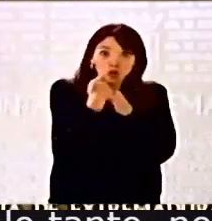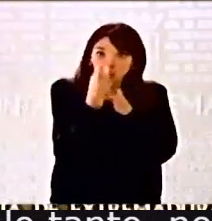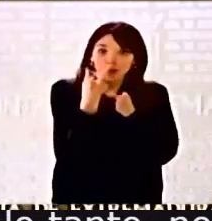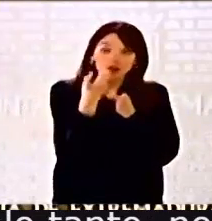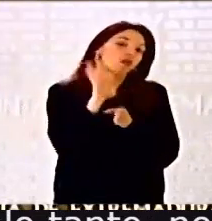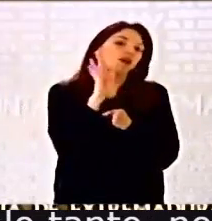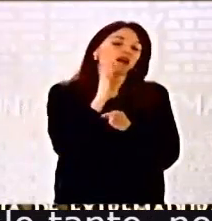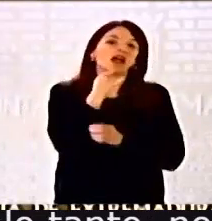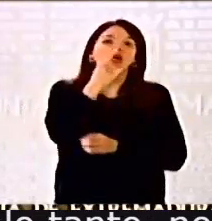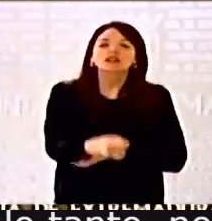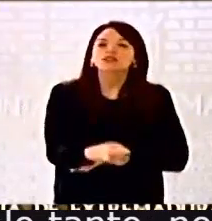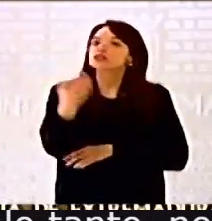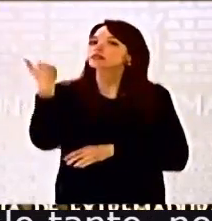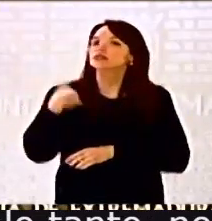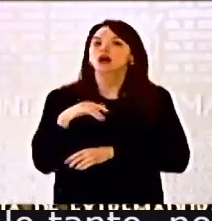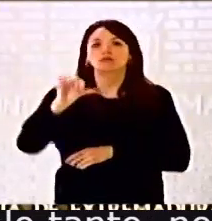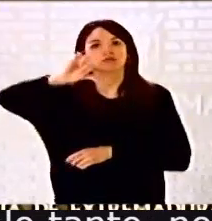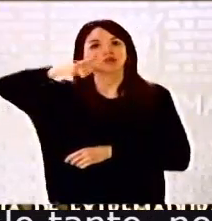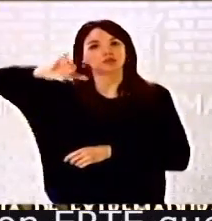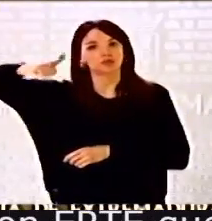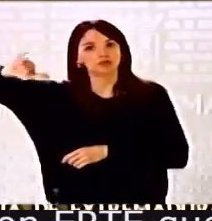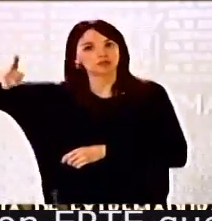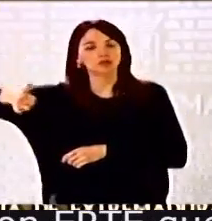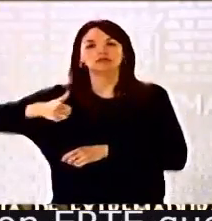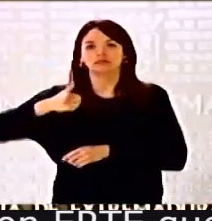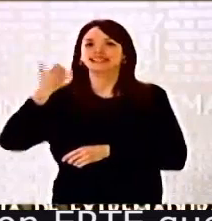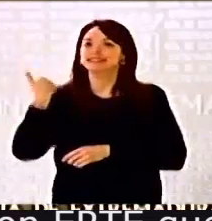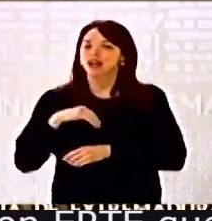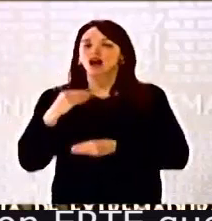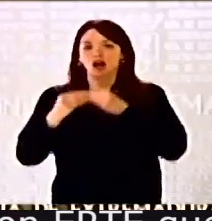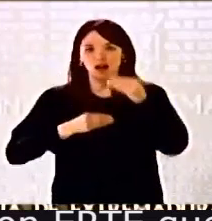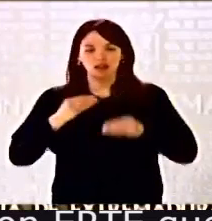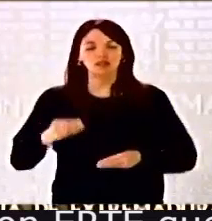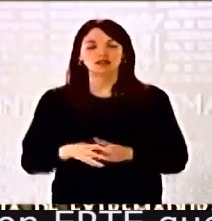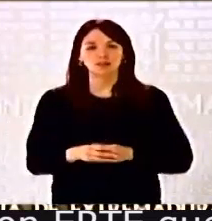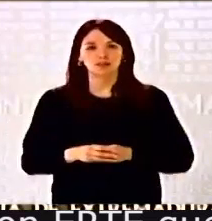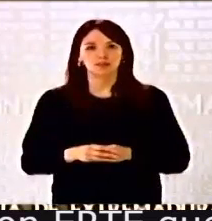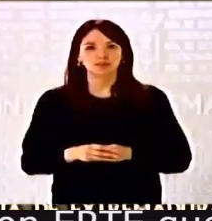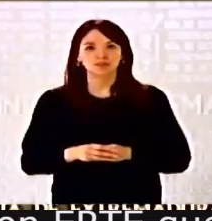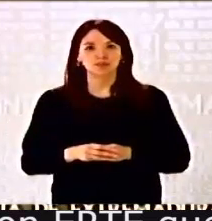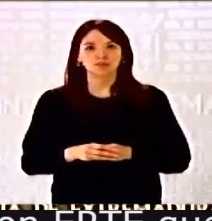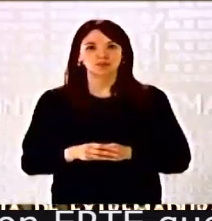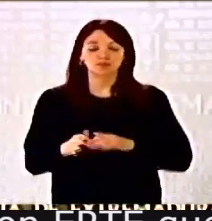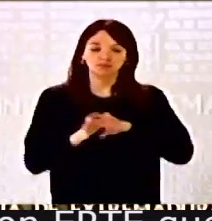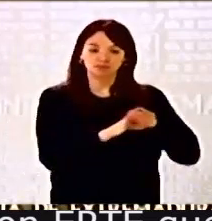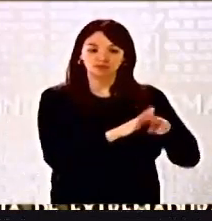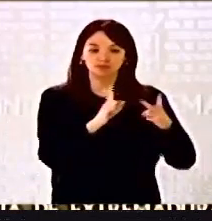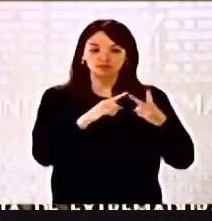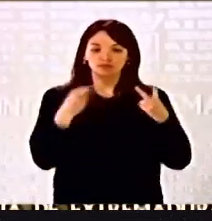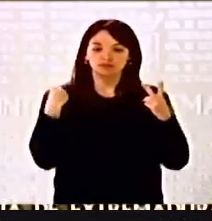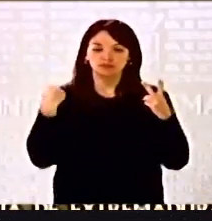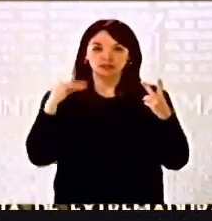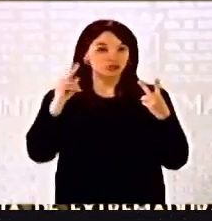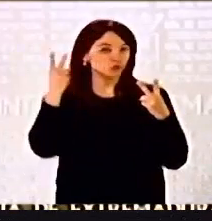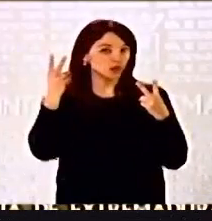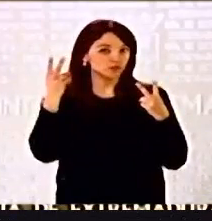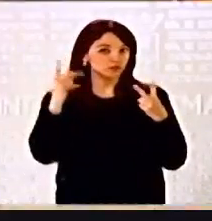con una resolución positiva de ERTEs activos. Y la segunda pregunta que me has hecho.